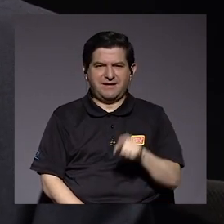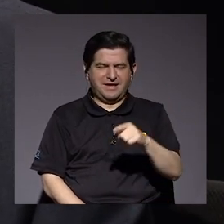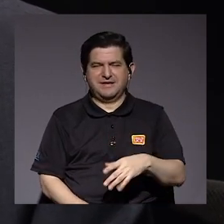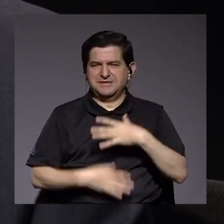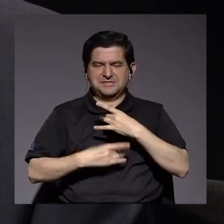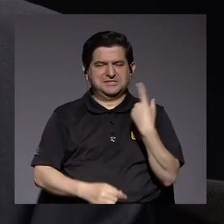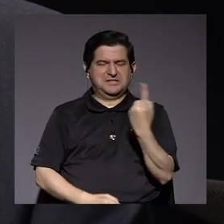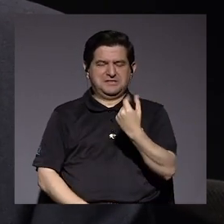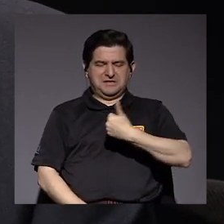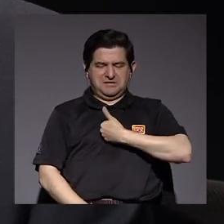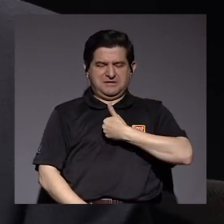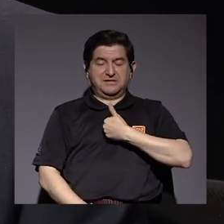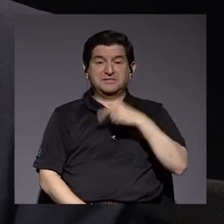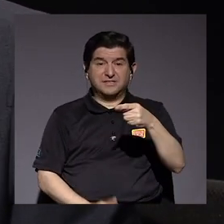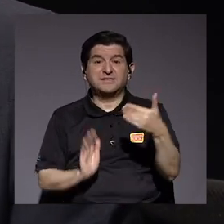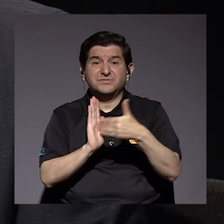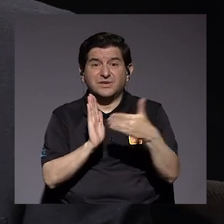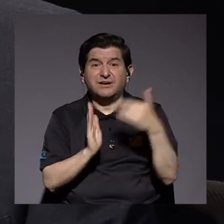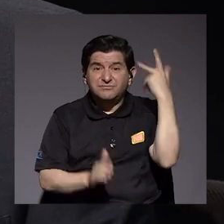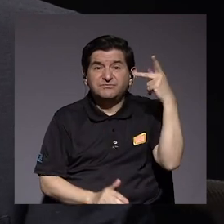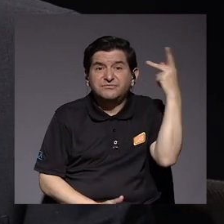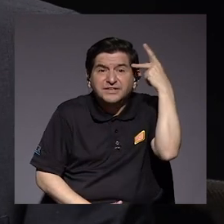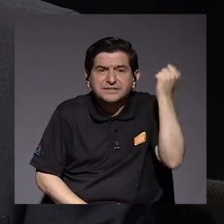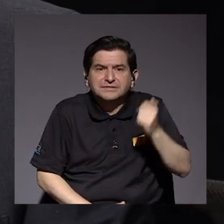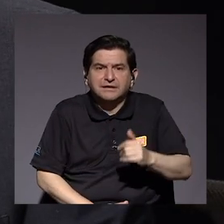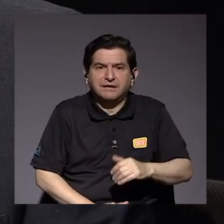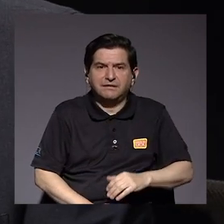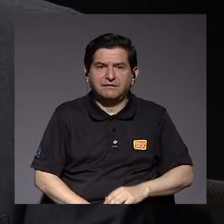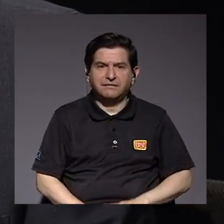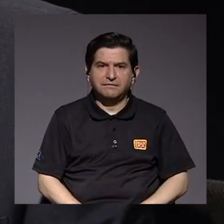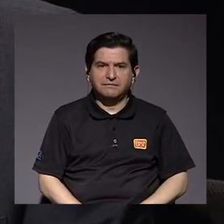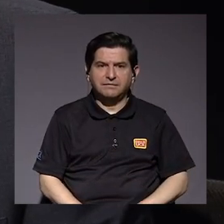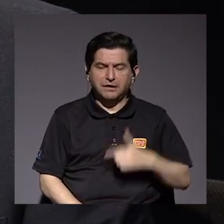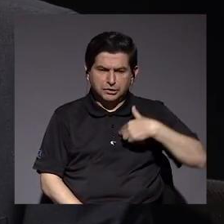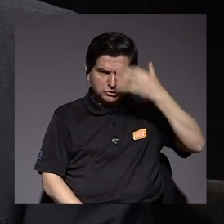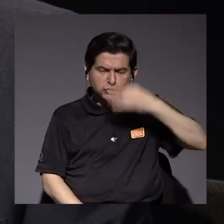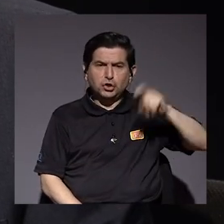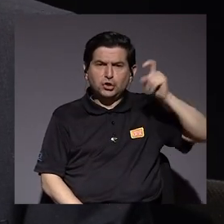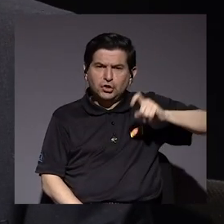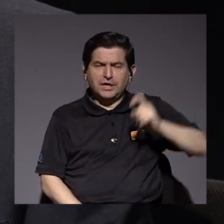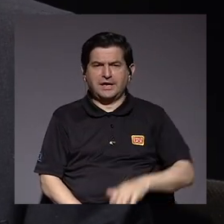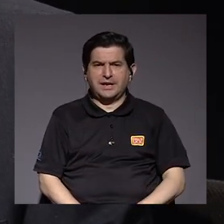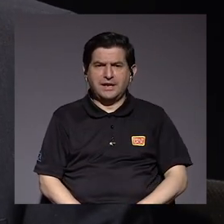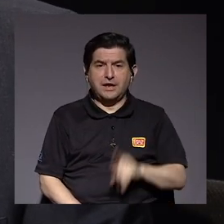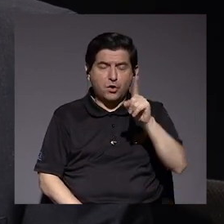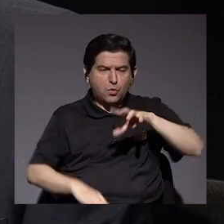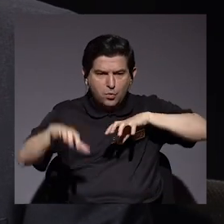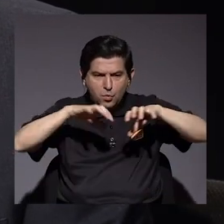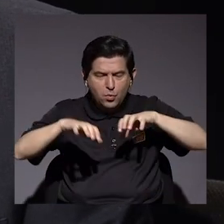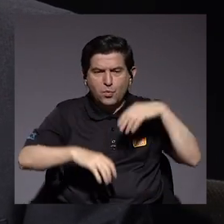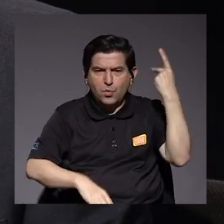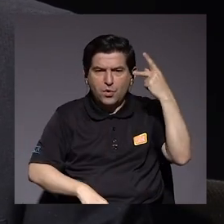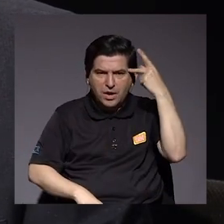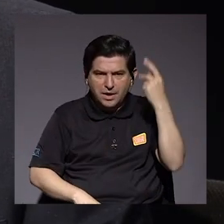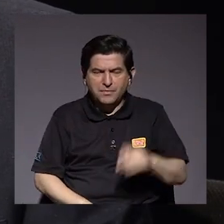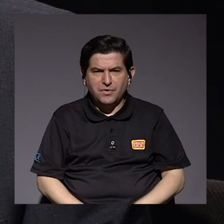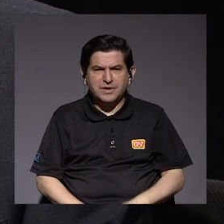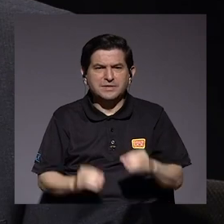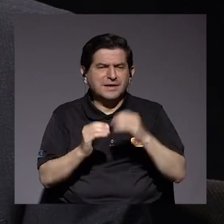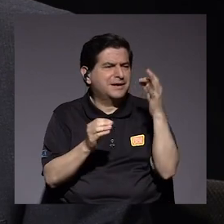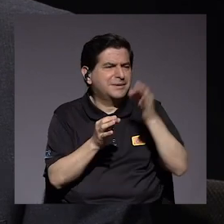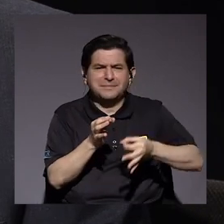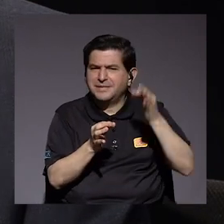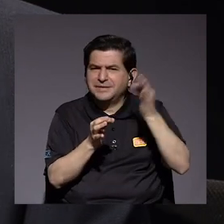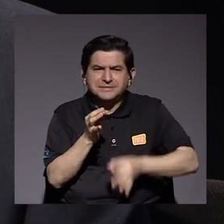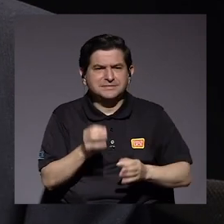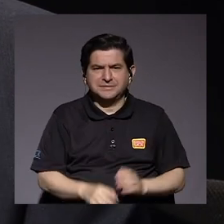egolatría y eso daña mucho a la política yo creo que necesitamos una dinámica política